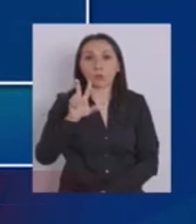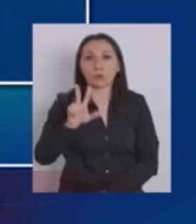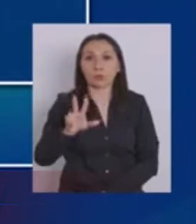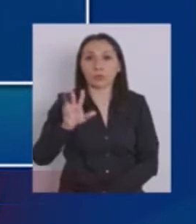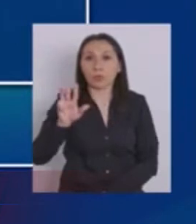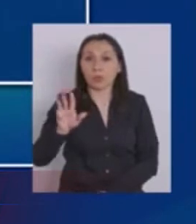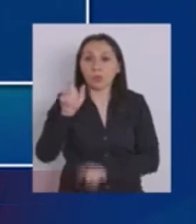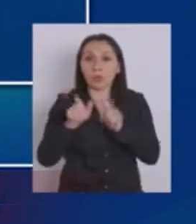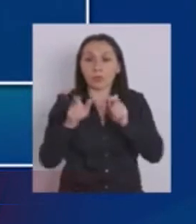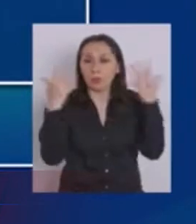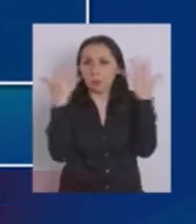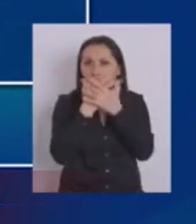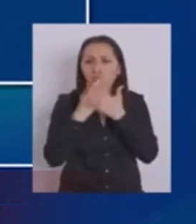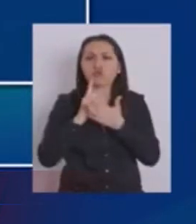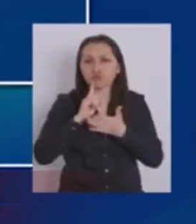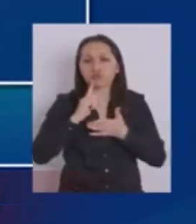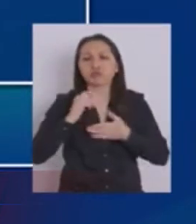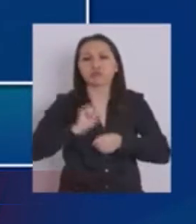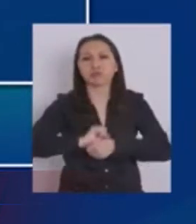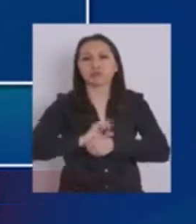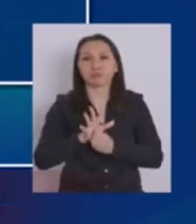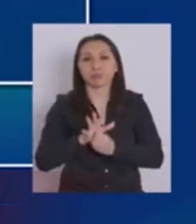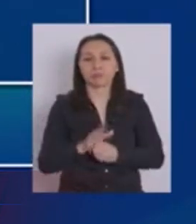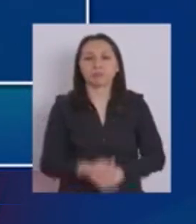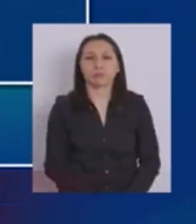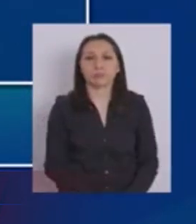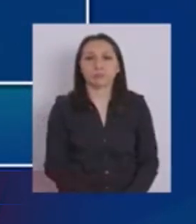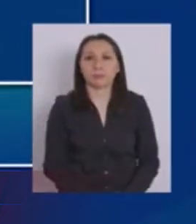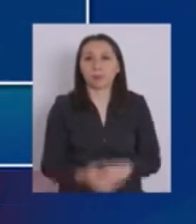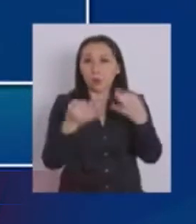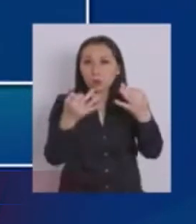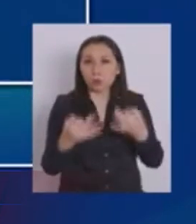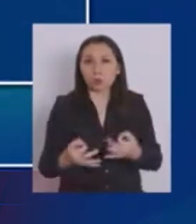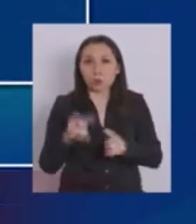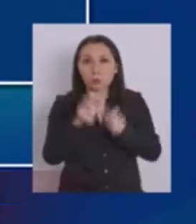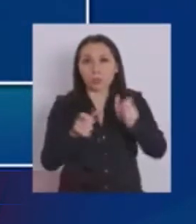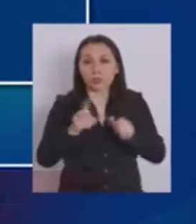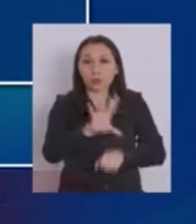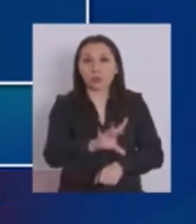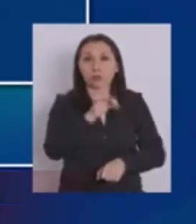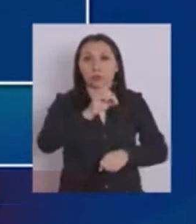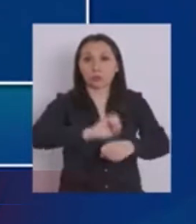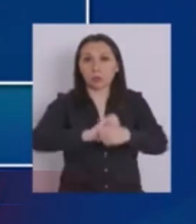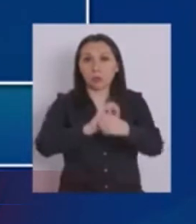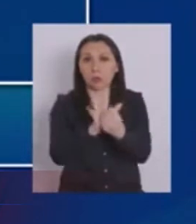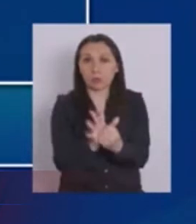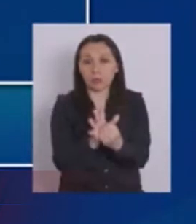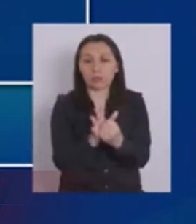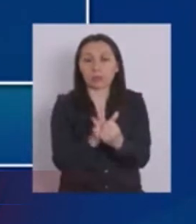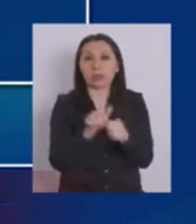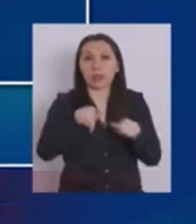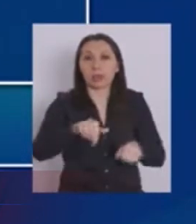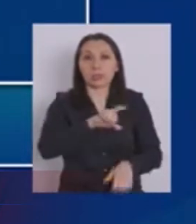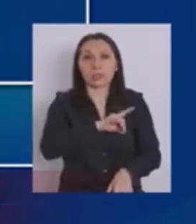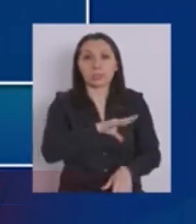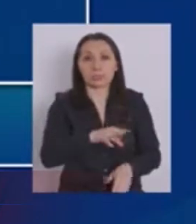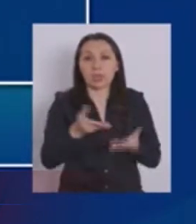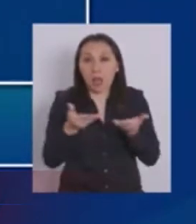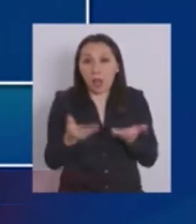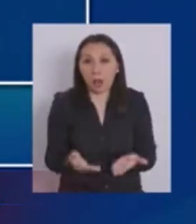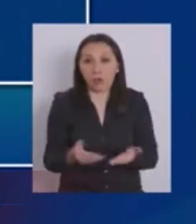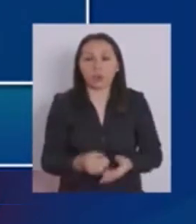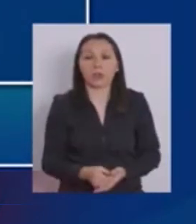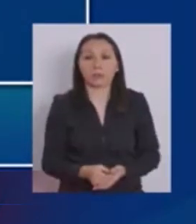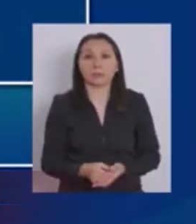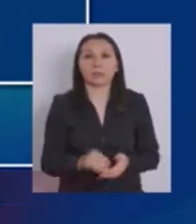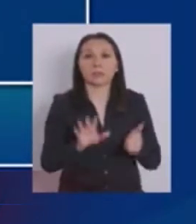489 asintomáticos la cifra total de personas diagnosticadas con kobe 19 en el país alcanza